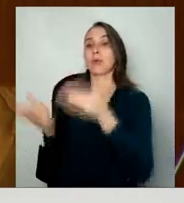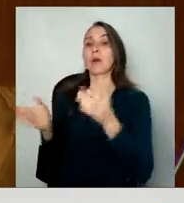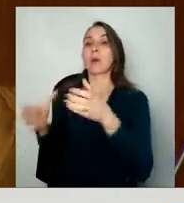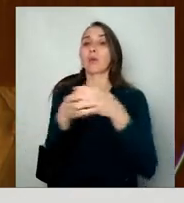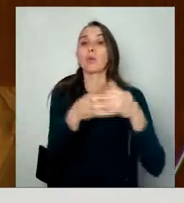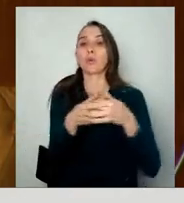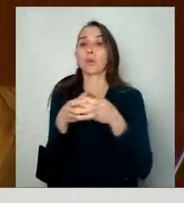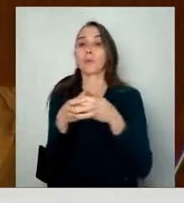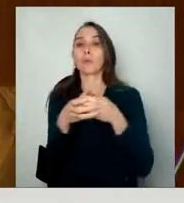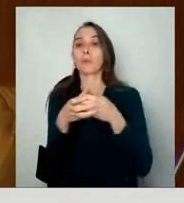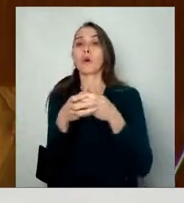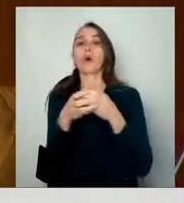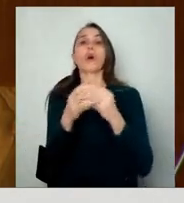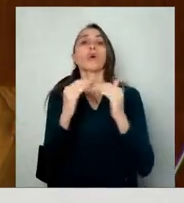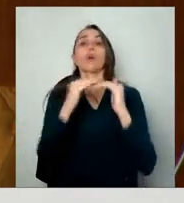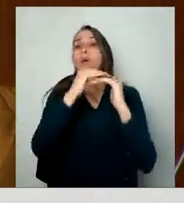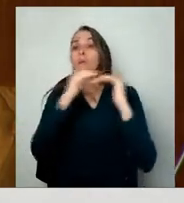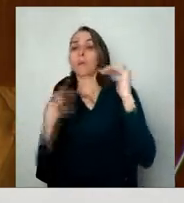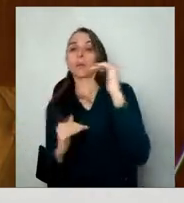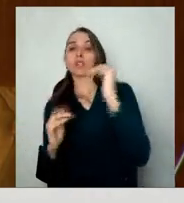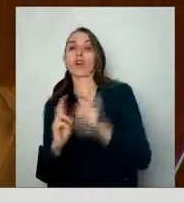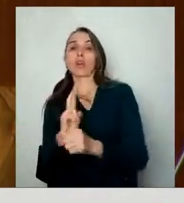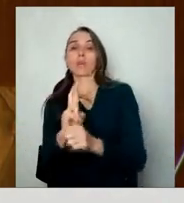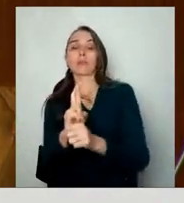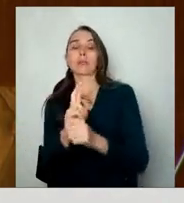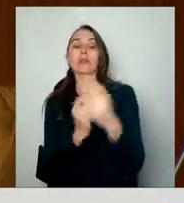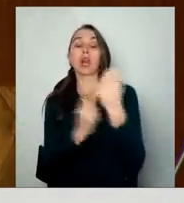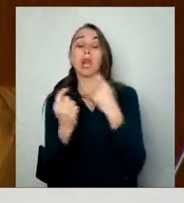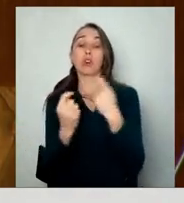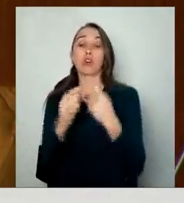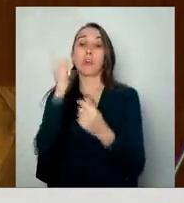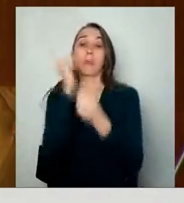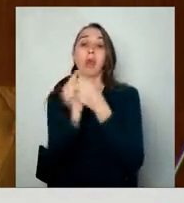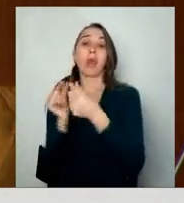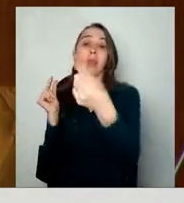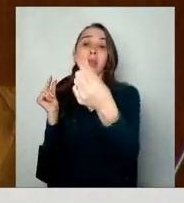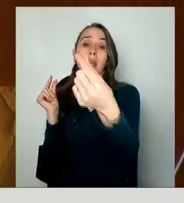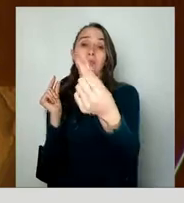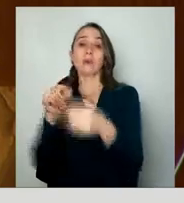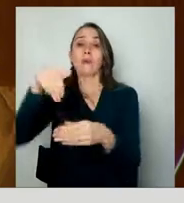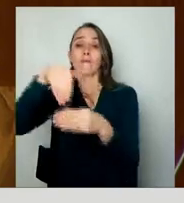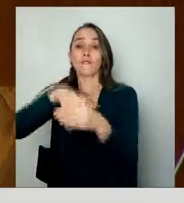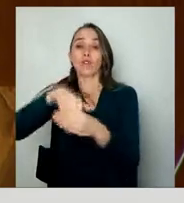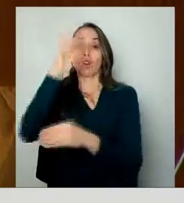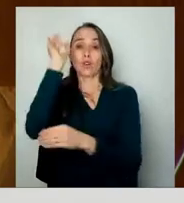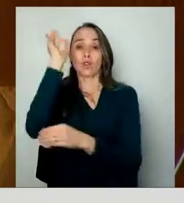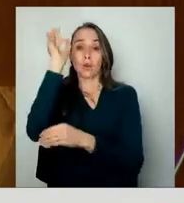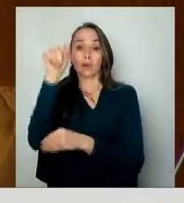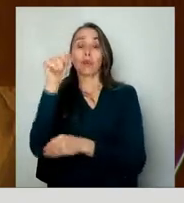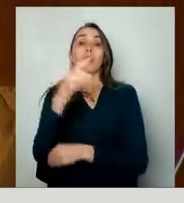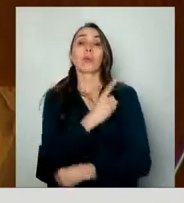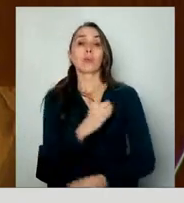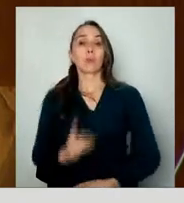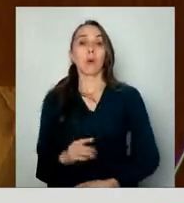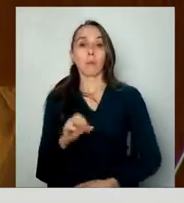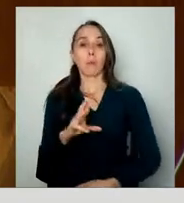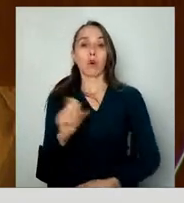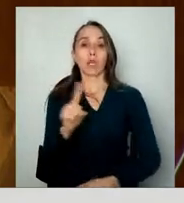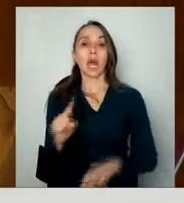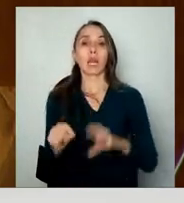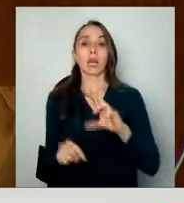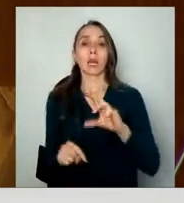subres representados en la economía nacional votaron en la sesión las diputadas javiera morales y Camila rojas